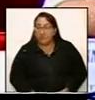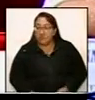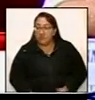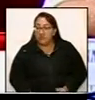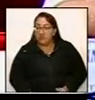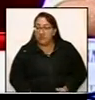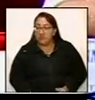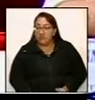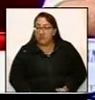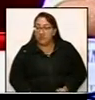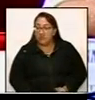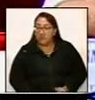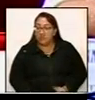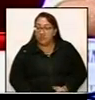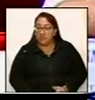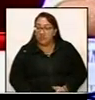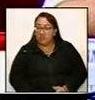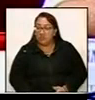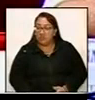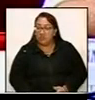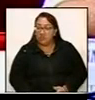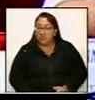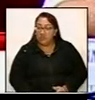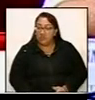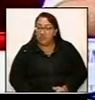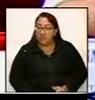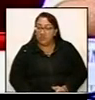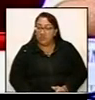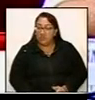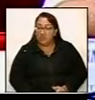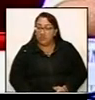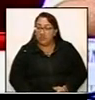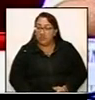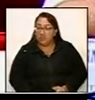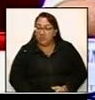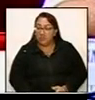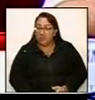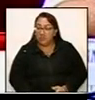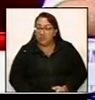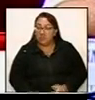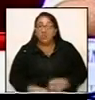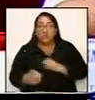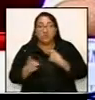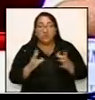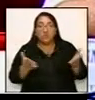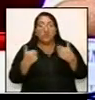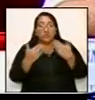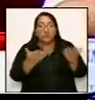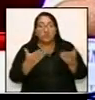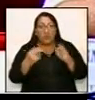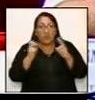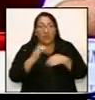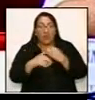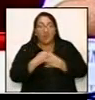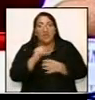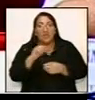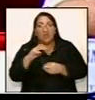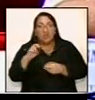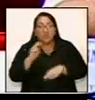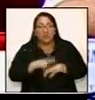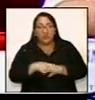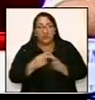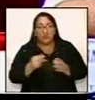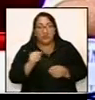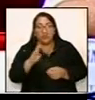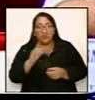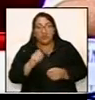la Comisión para ver lo que se está debatiendo, ¿no? Es decir, hasta dónde se le puede limitar, si el tema de la inmunidad, porque claro, una cosa es el